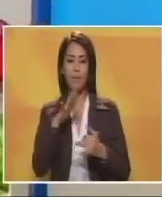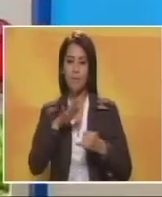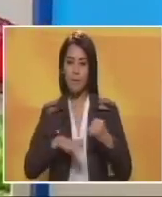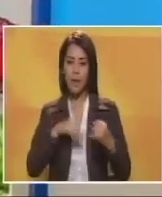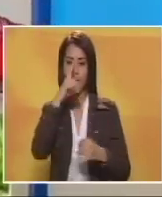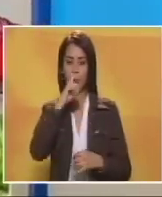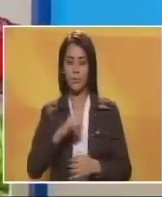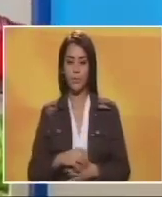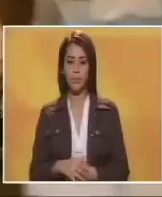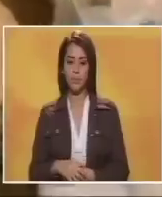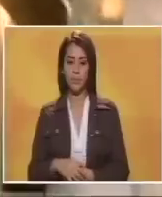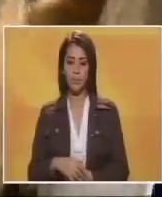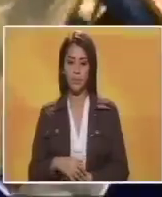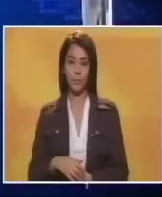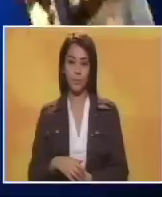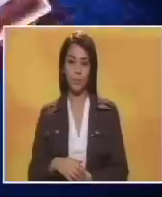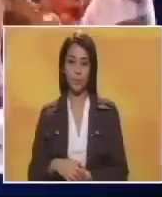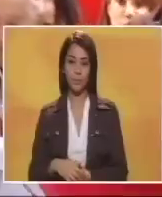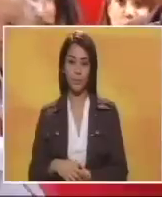año.